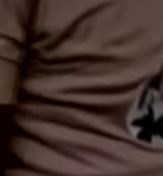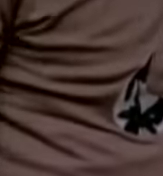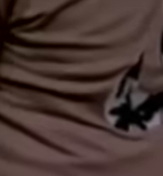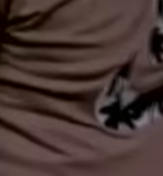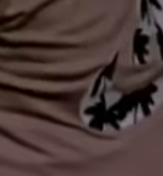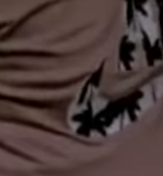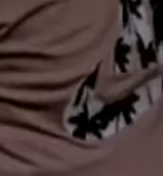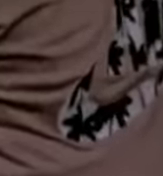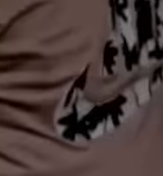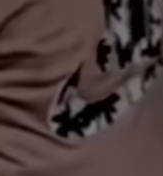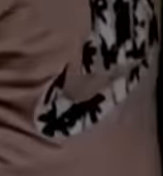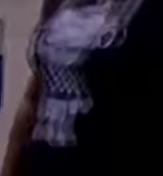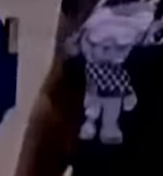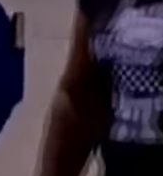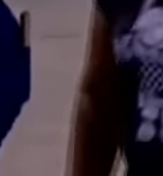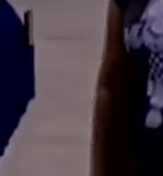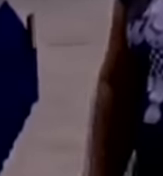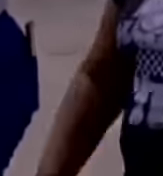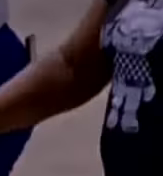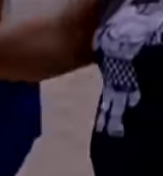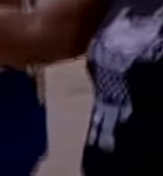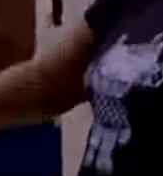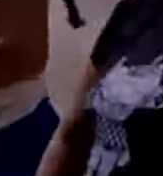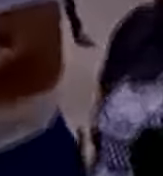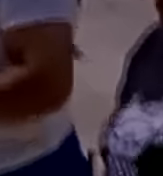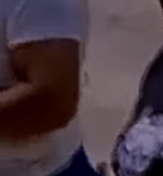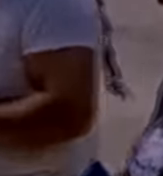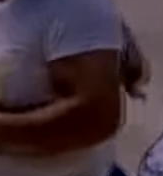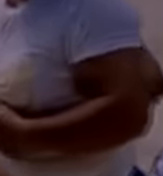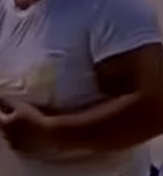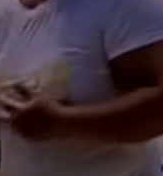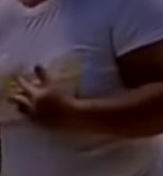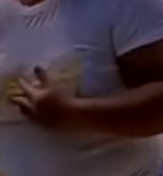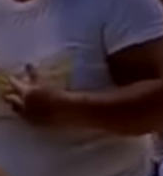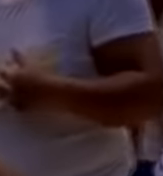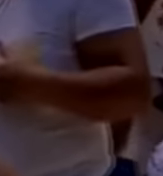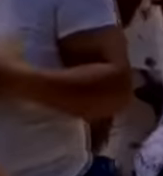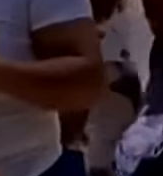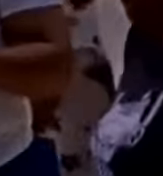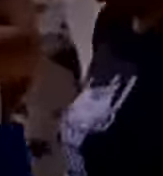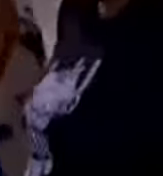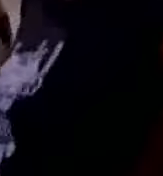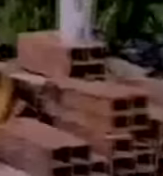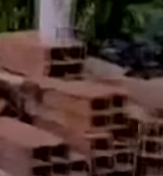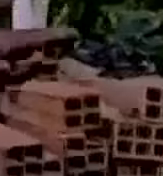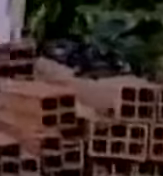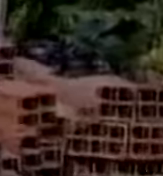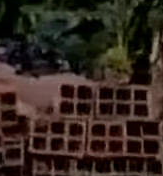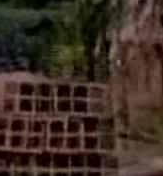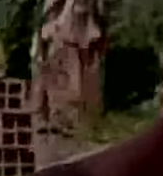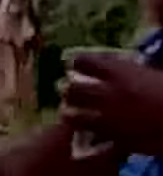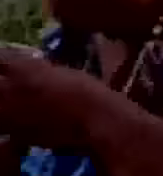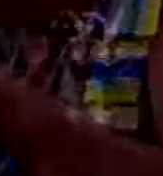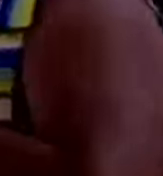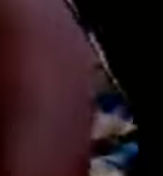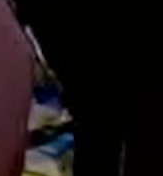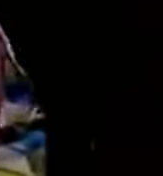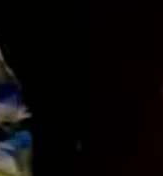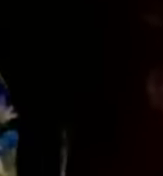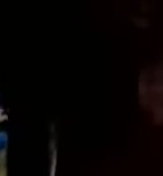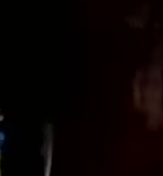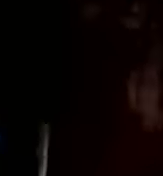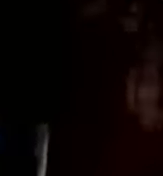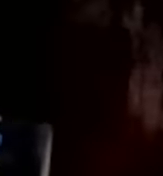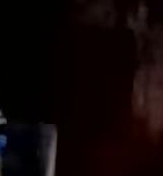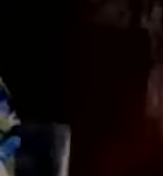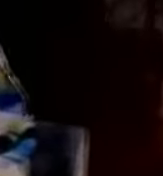territorio. Ellos van a presentar 3 proyectos. Después de eso, se van a reunir por comunas. De esos proyectos que presente cada comunidad, se van a